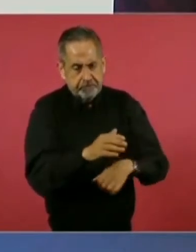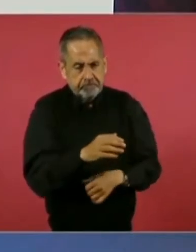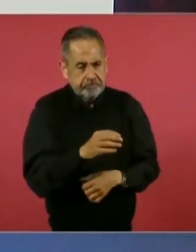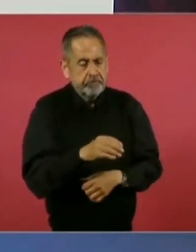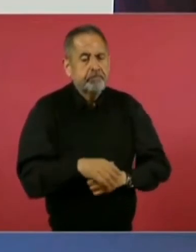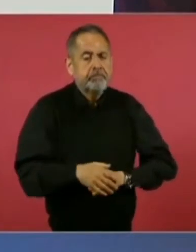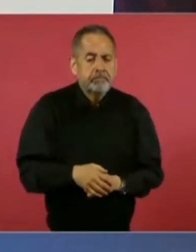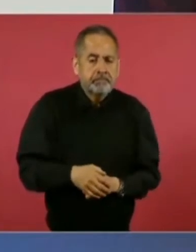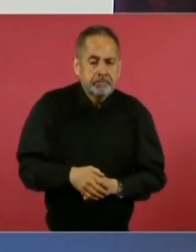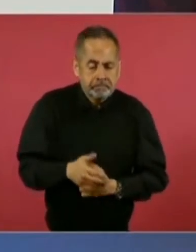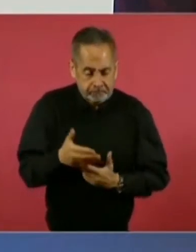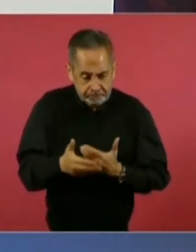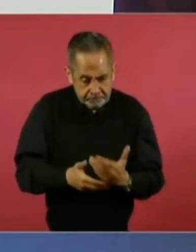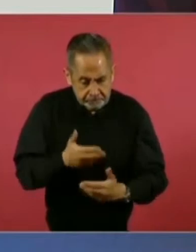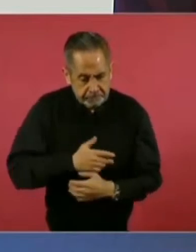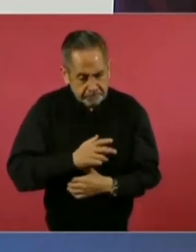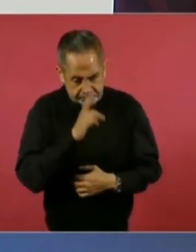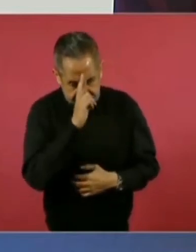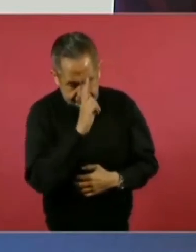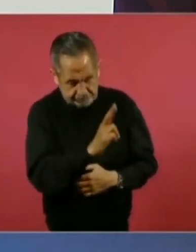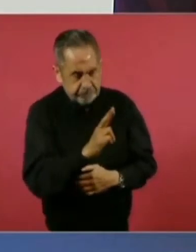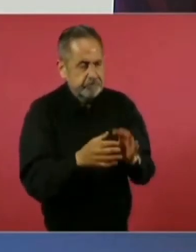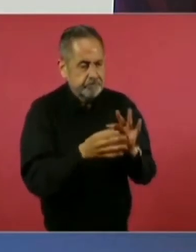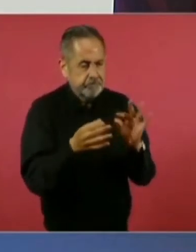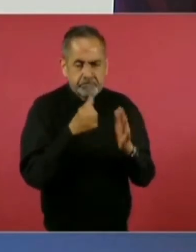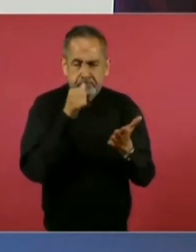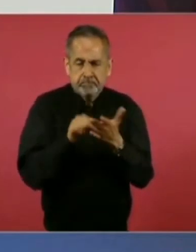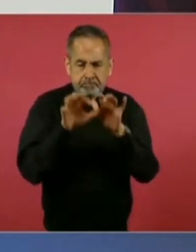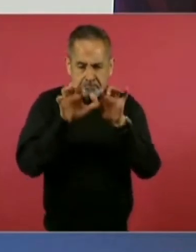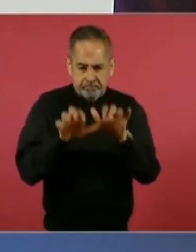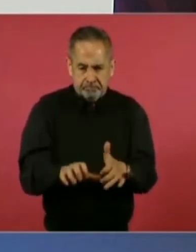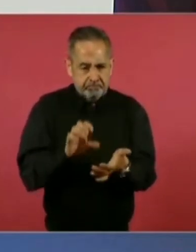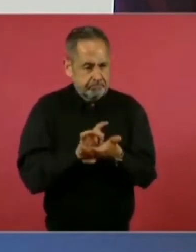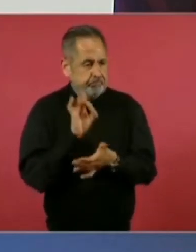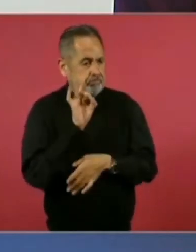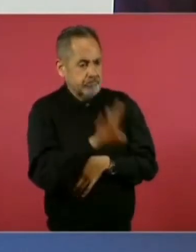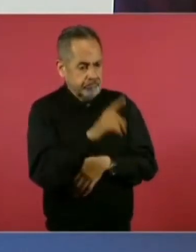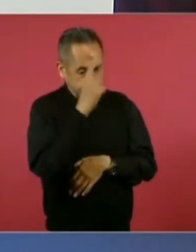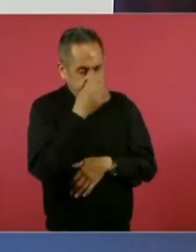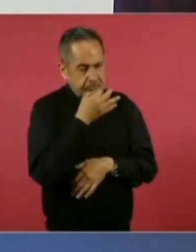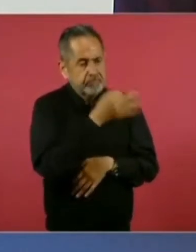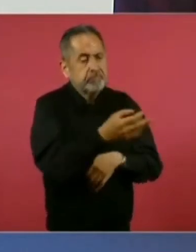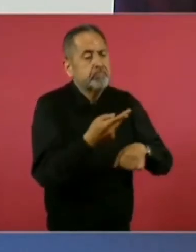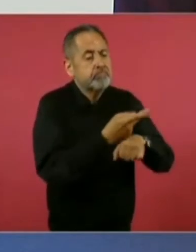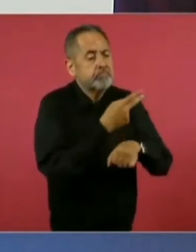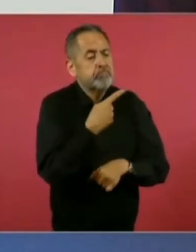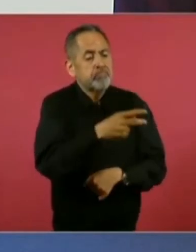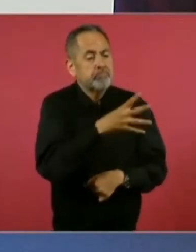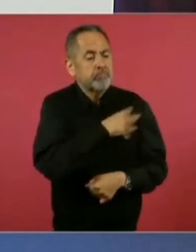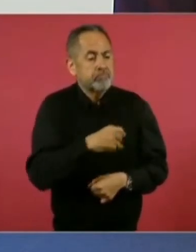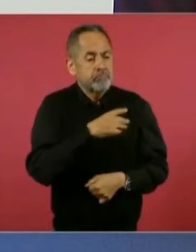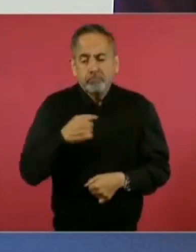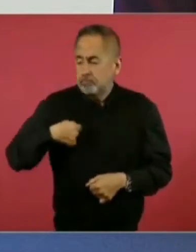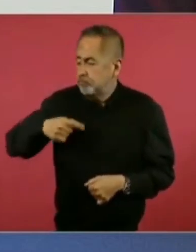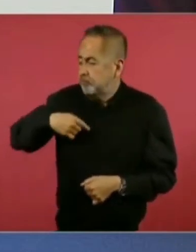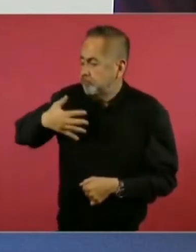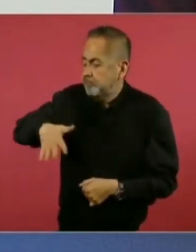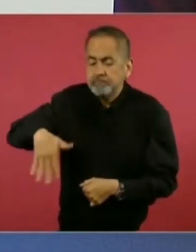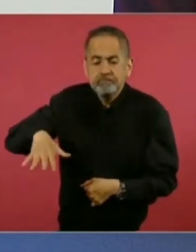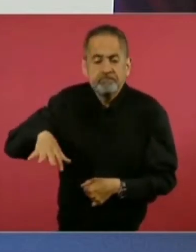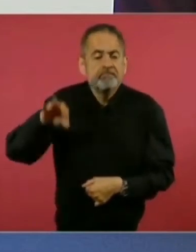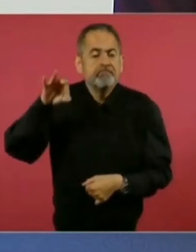Con todo respeto me dirijo a ustedes para informarles sobre la búsqueda de sus hijos y el avance que